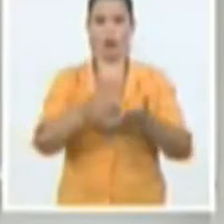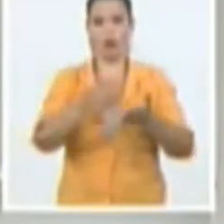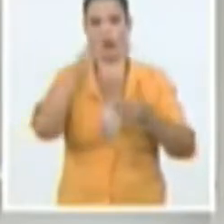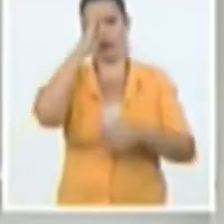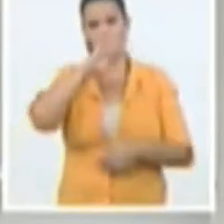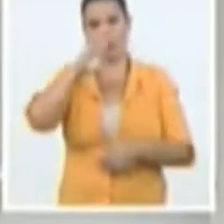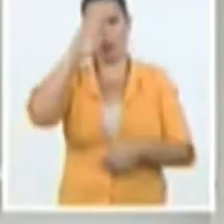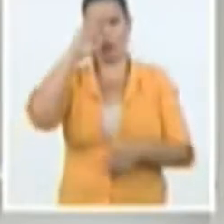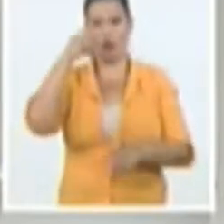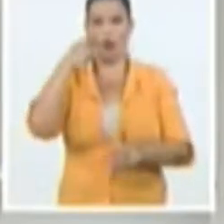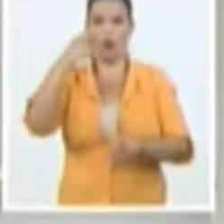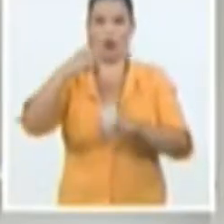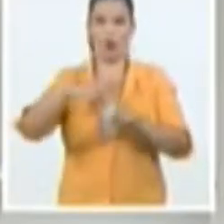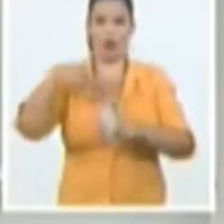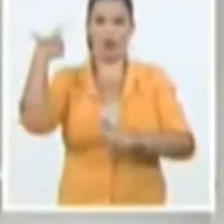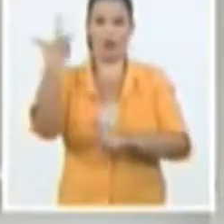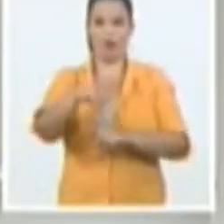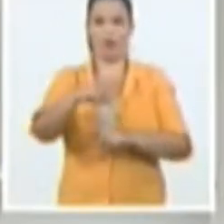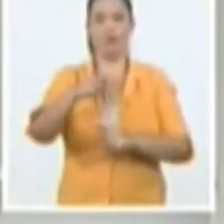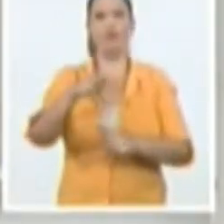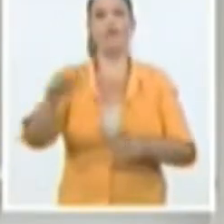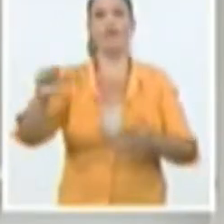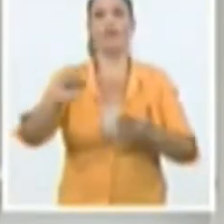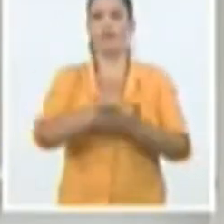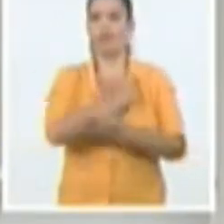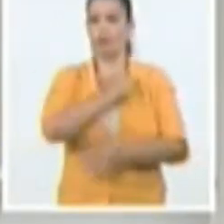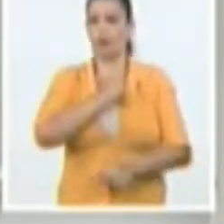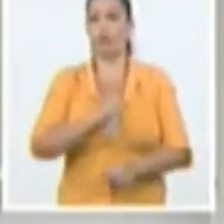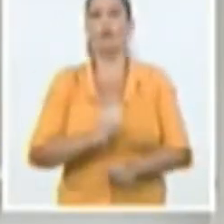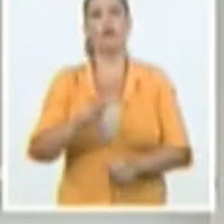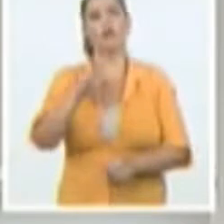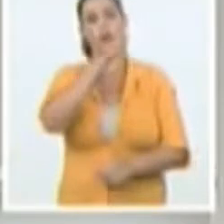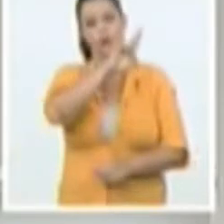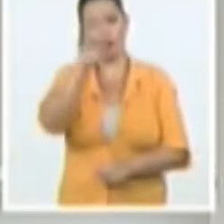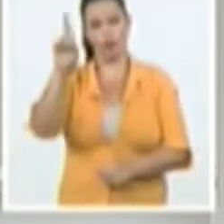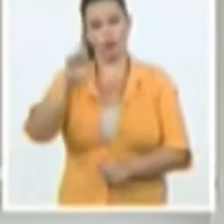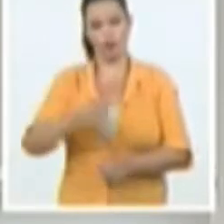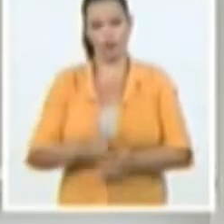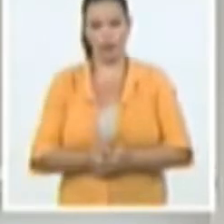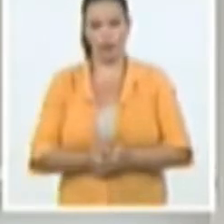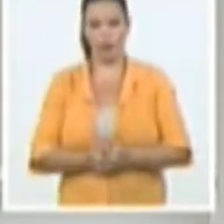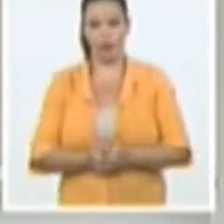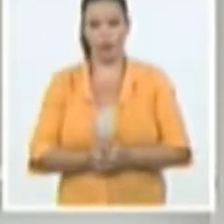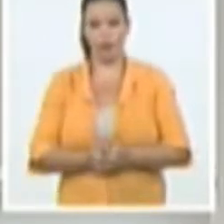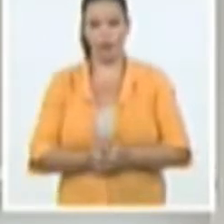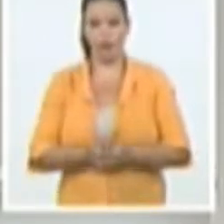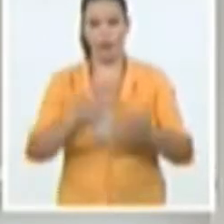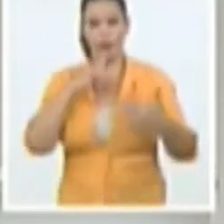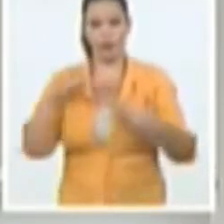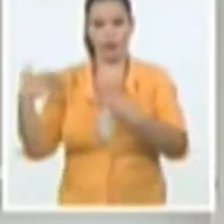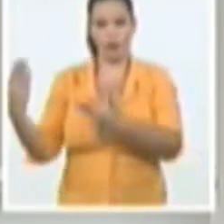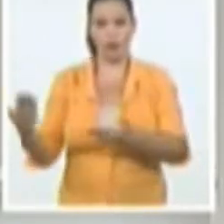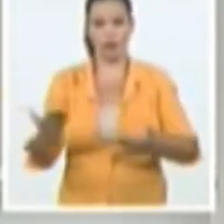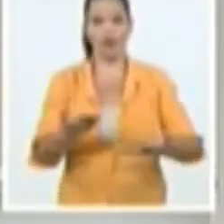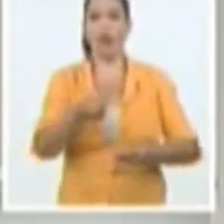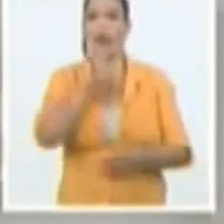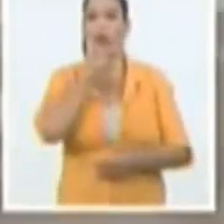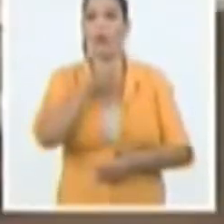derrocar a la revolución. Le damos la bienvenida a los periodistas de varios medios de